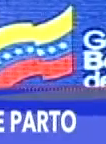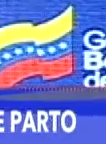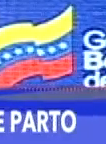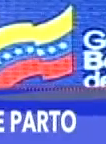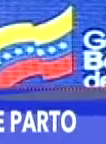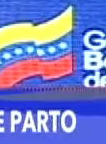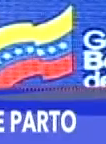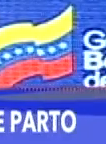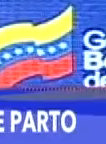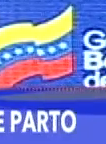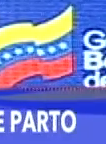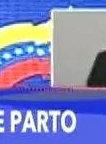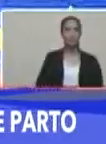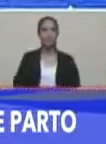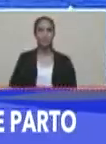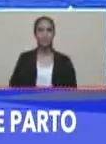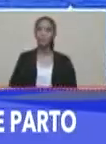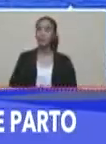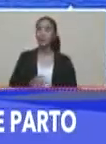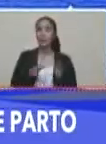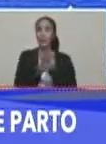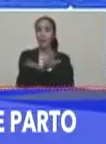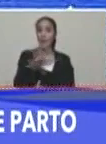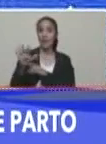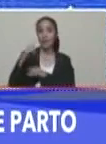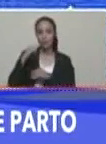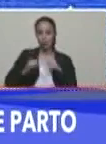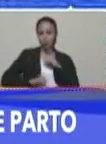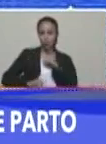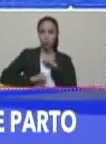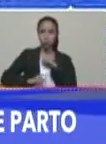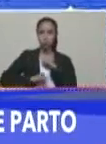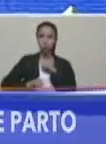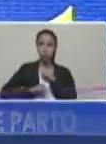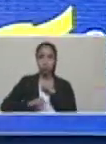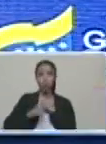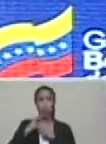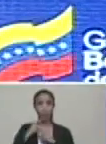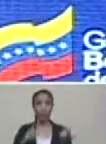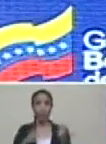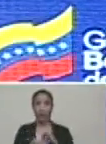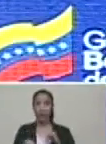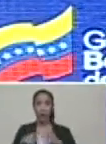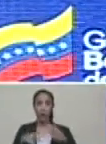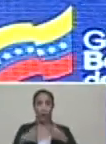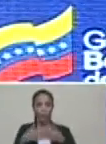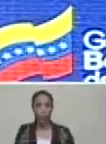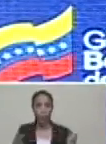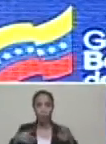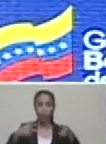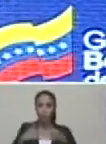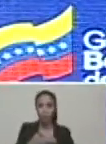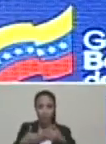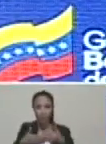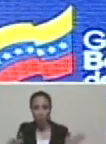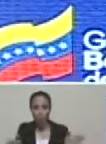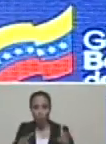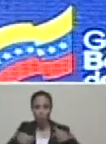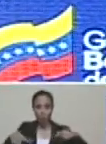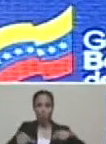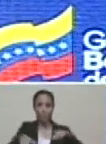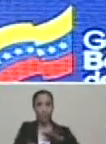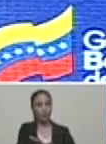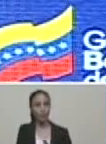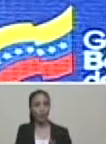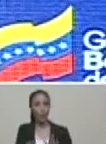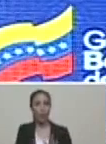mujeres. 35 partos desde que se abrió con la rehabilitación integral esta sala